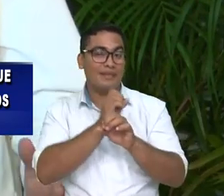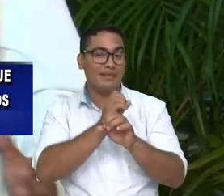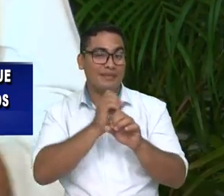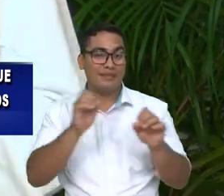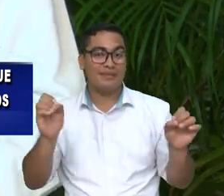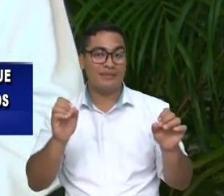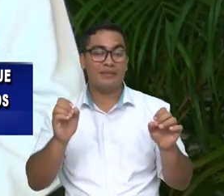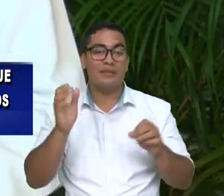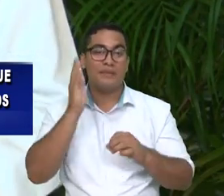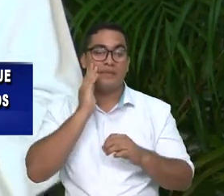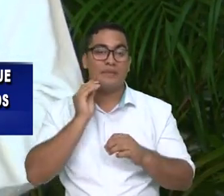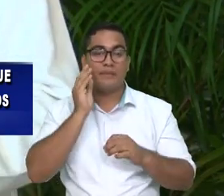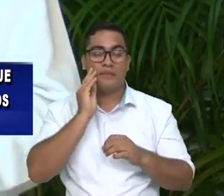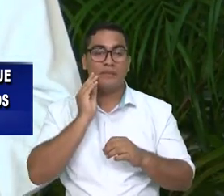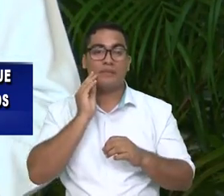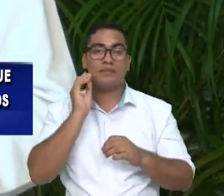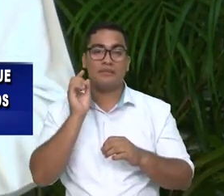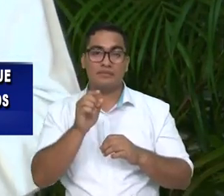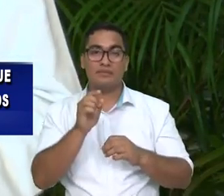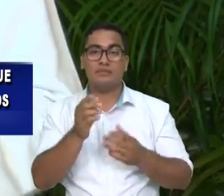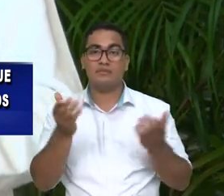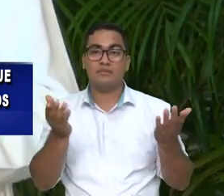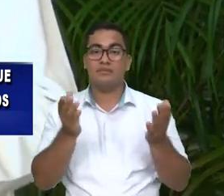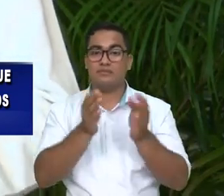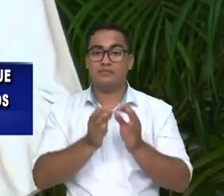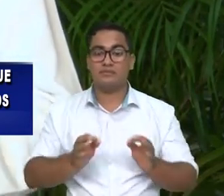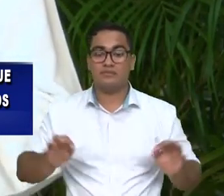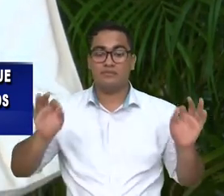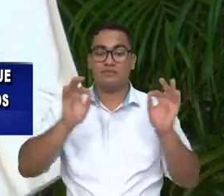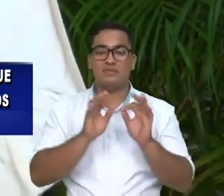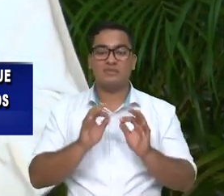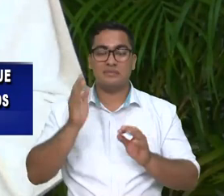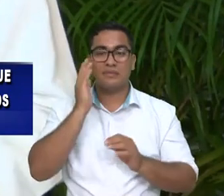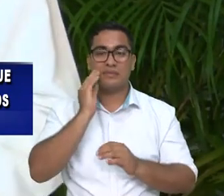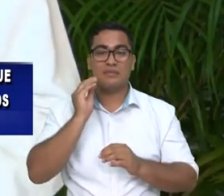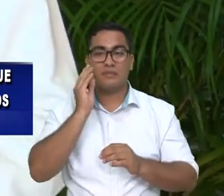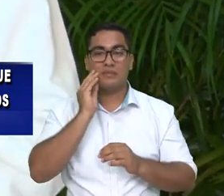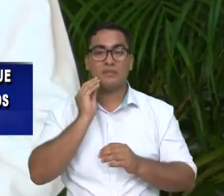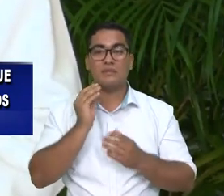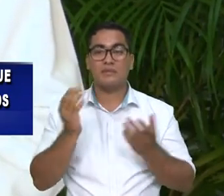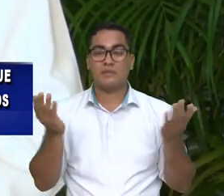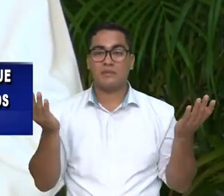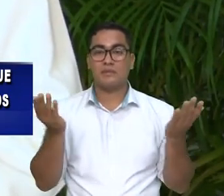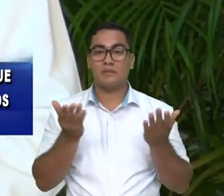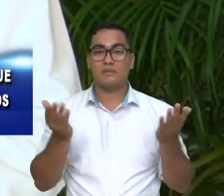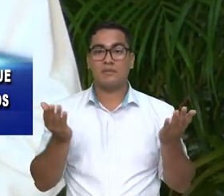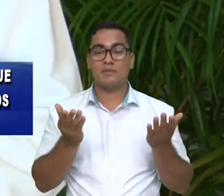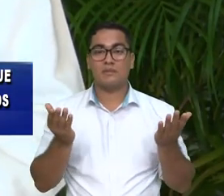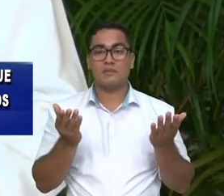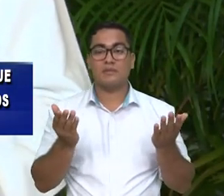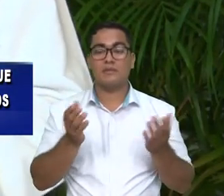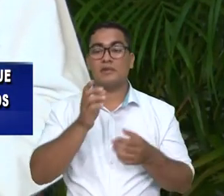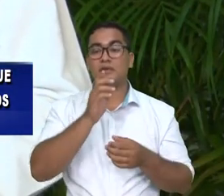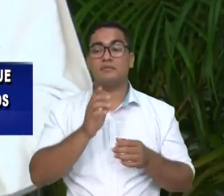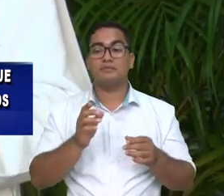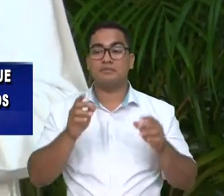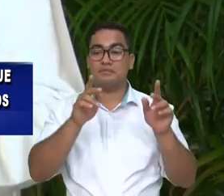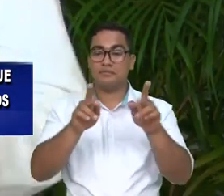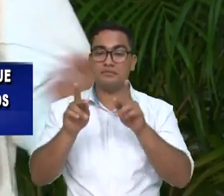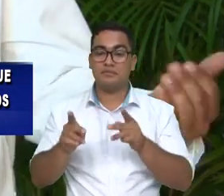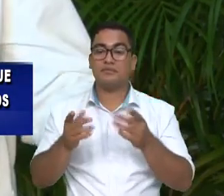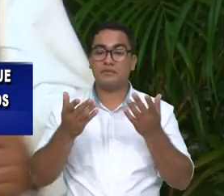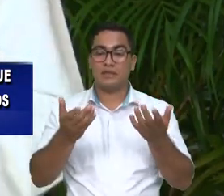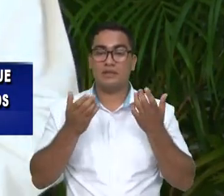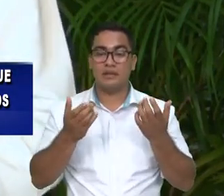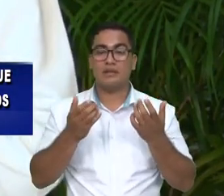la experiencia en esa etapa y la experiencia que ya tenemos de estar enfrentando pacientes, queremos